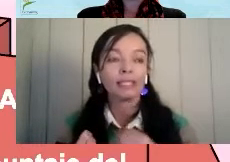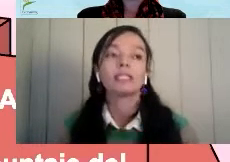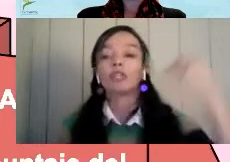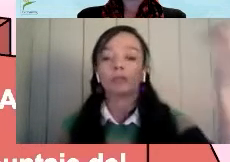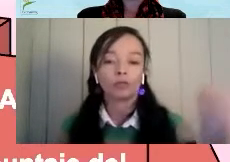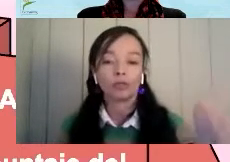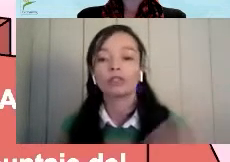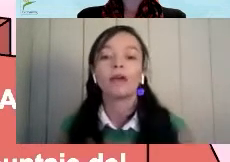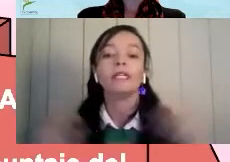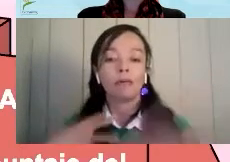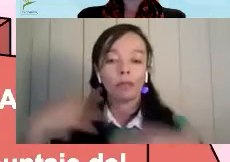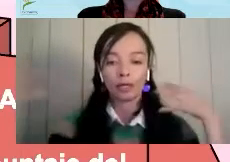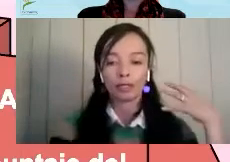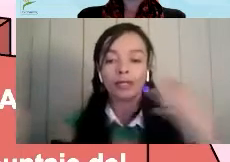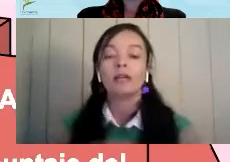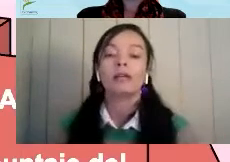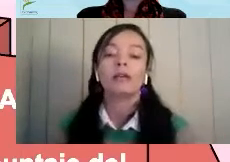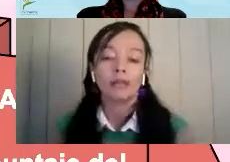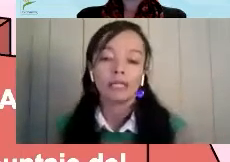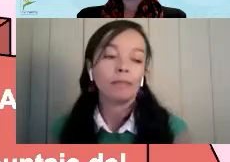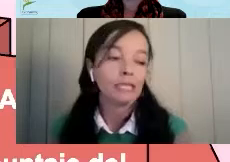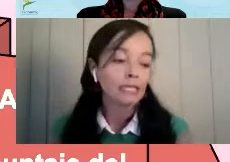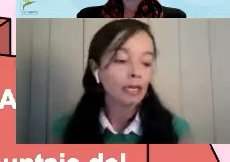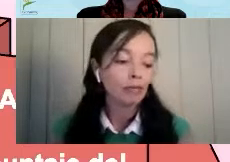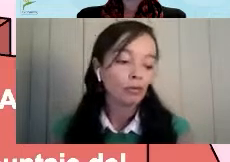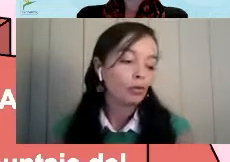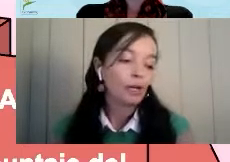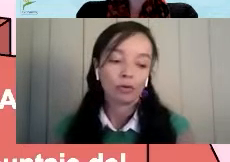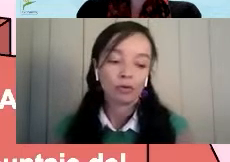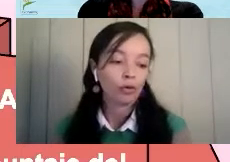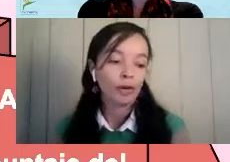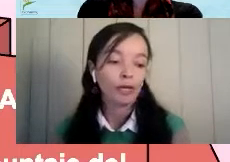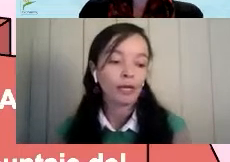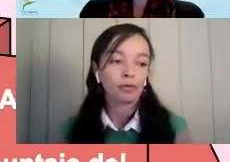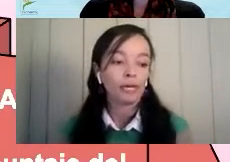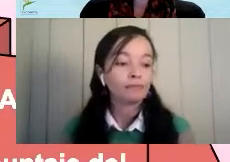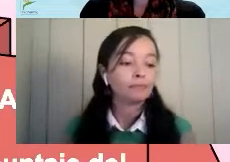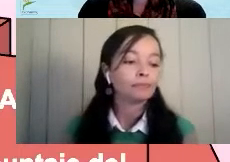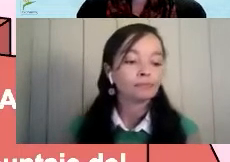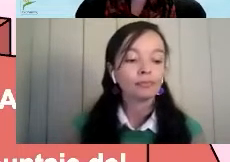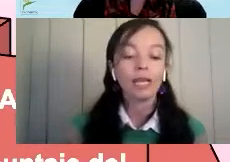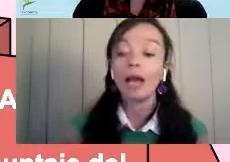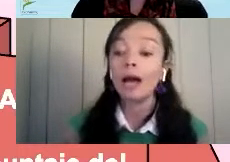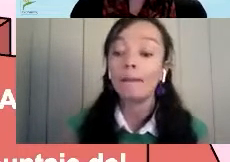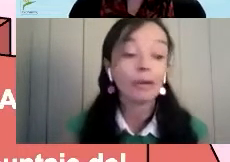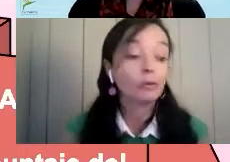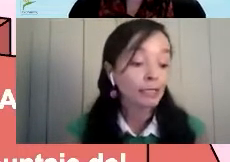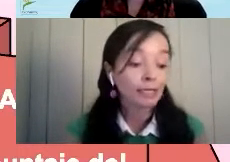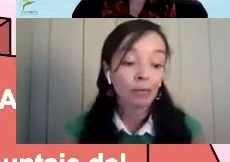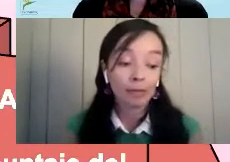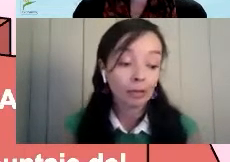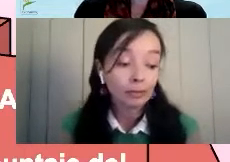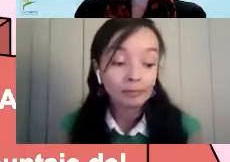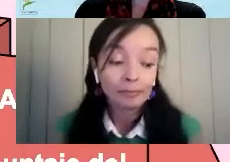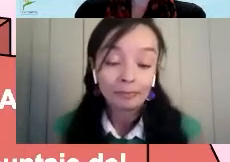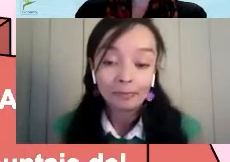señas que otras personas lo saben y va a poder desempeñarse en el futuro con una vida normal. ¿Preguntas hasta